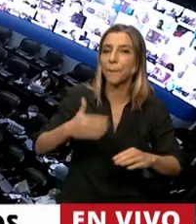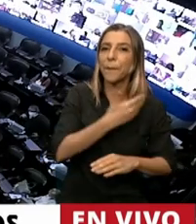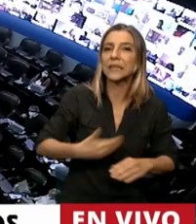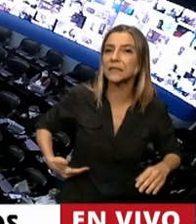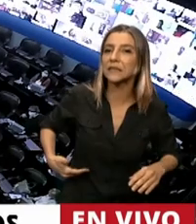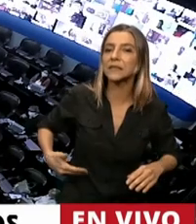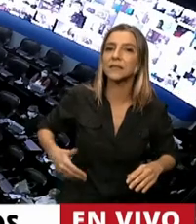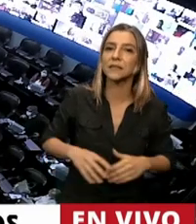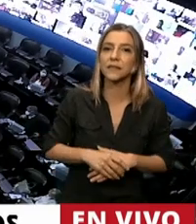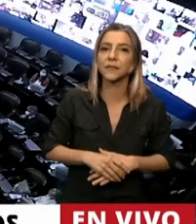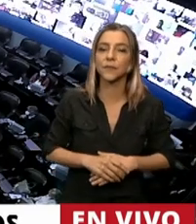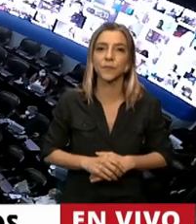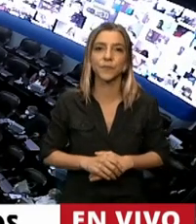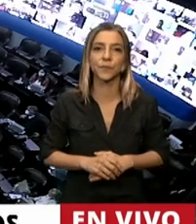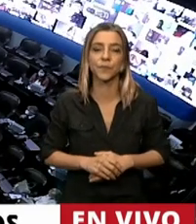Presidente.